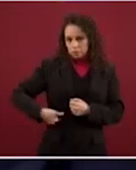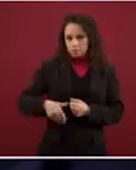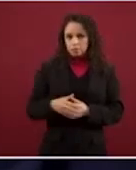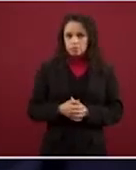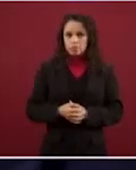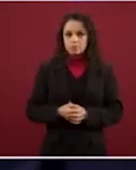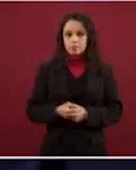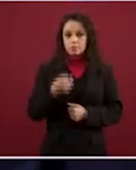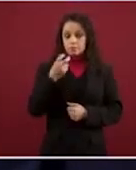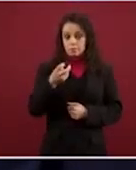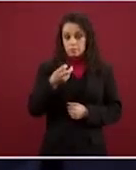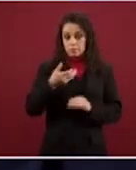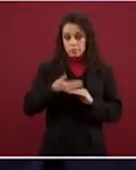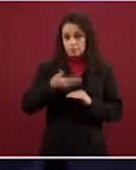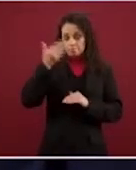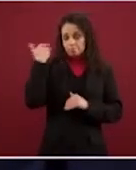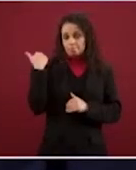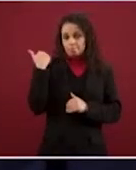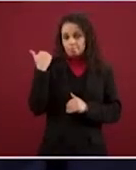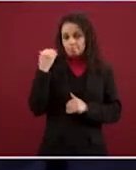por este hecho lamentable